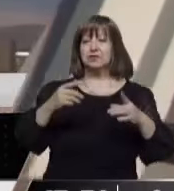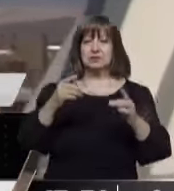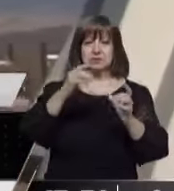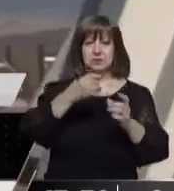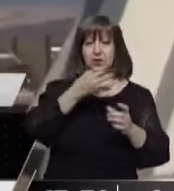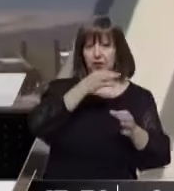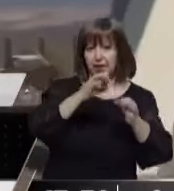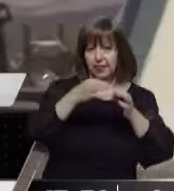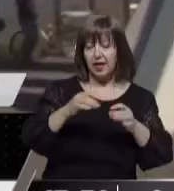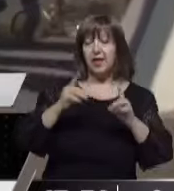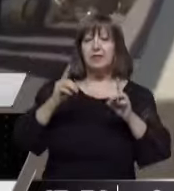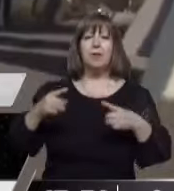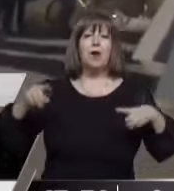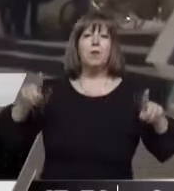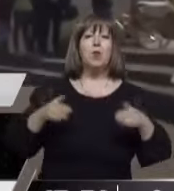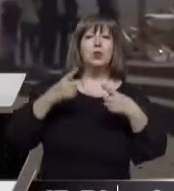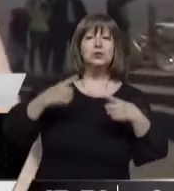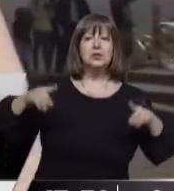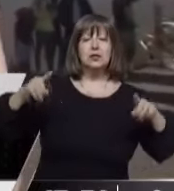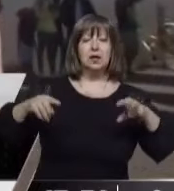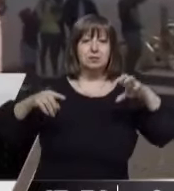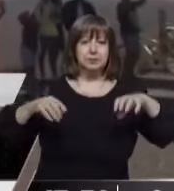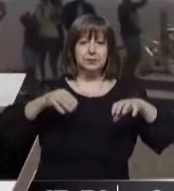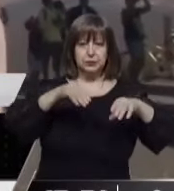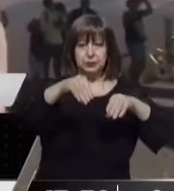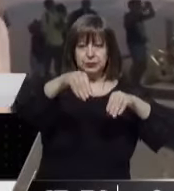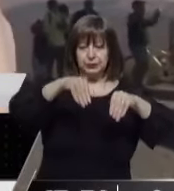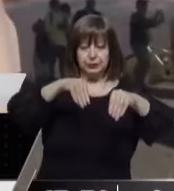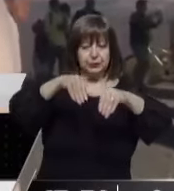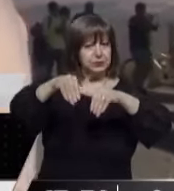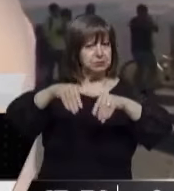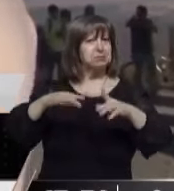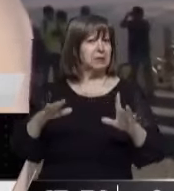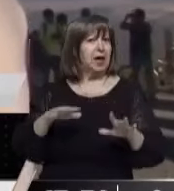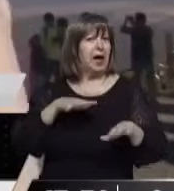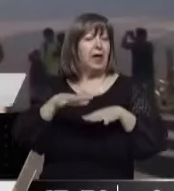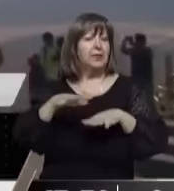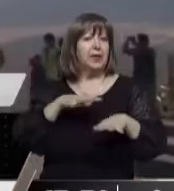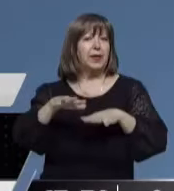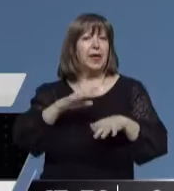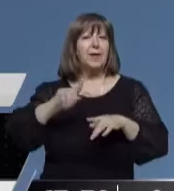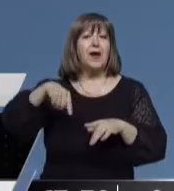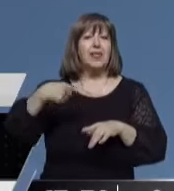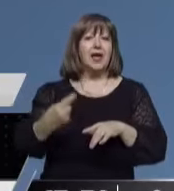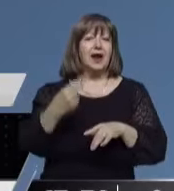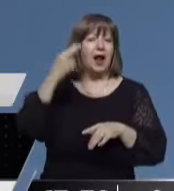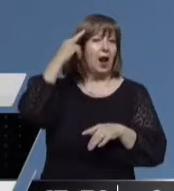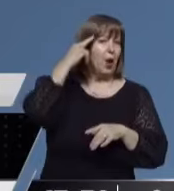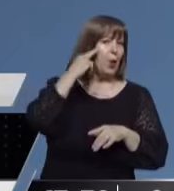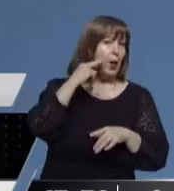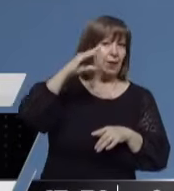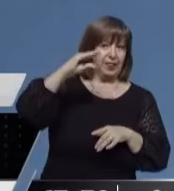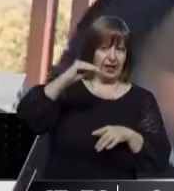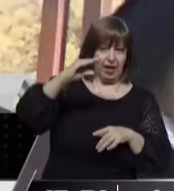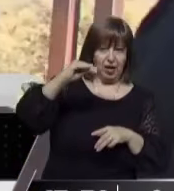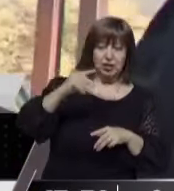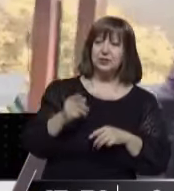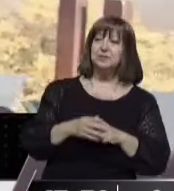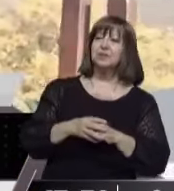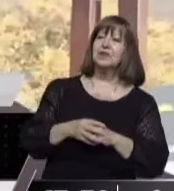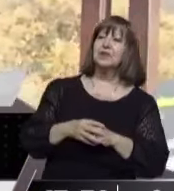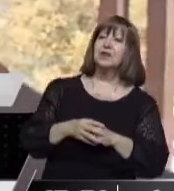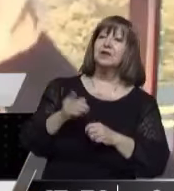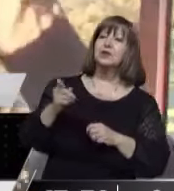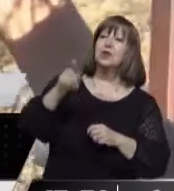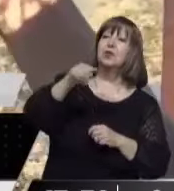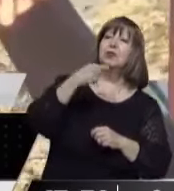idea es potenciar también a todos los gastronómicos del departamento, así que va a ser una actividad muy linda a partir de las 21 horas. ¿De dónde sos? La